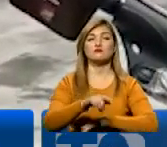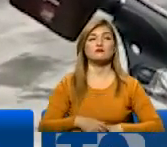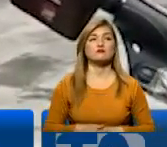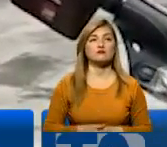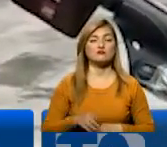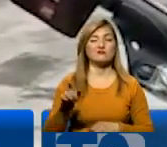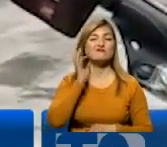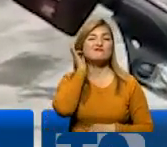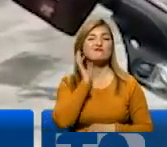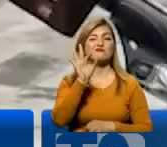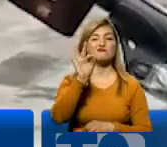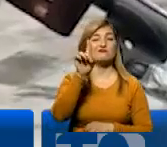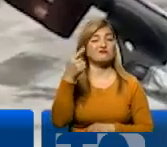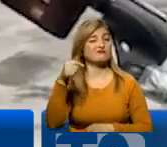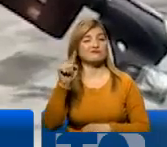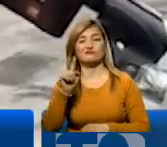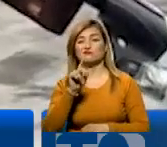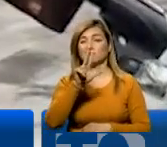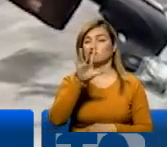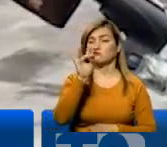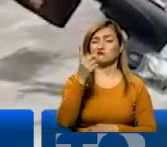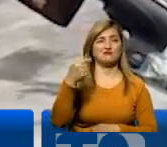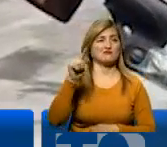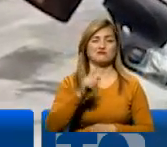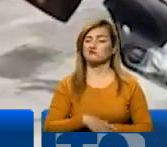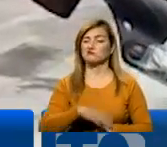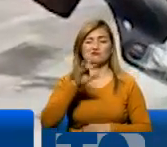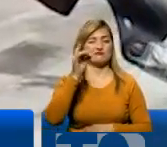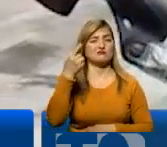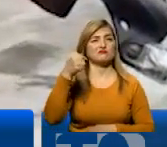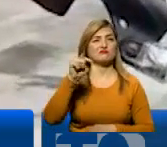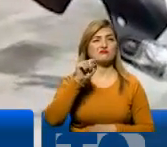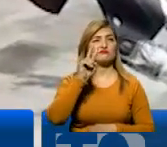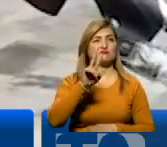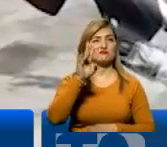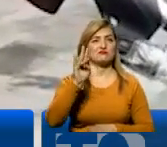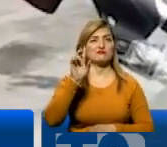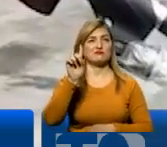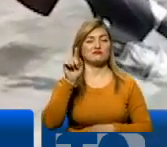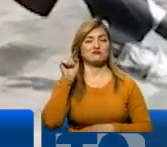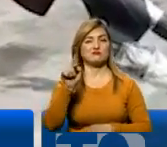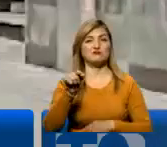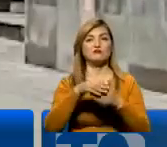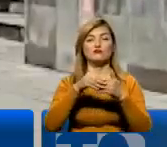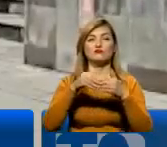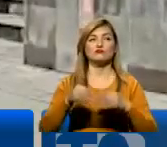Larrea no es ni 91 millones, no es ni 38 millones, ni 8 millones, es por 271 mil